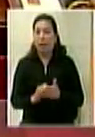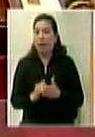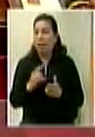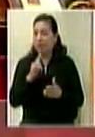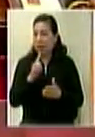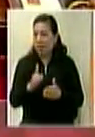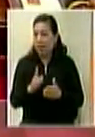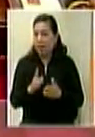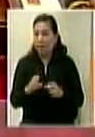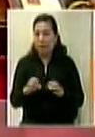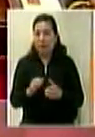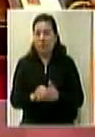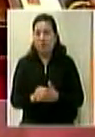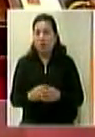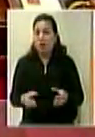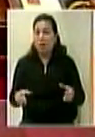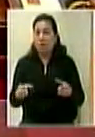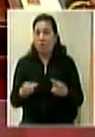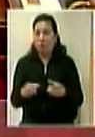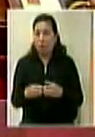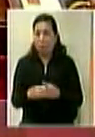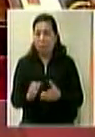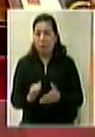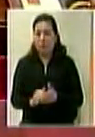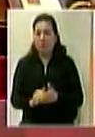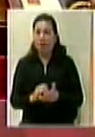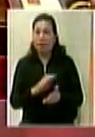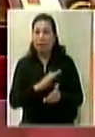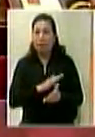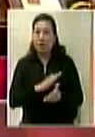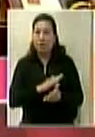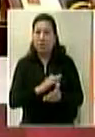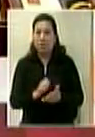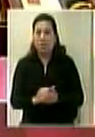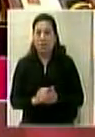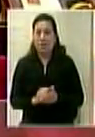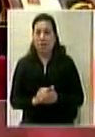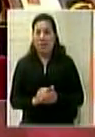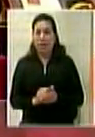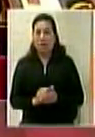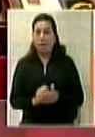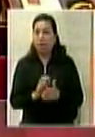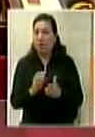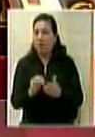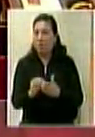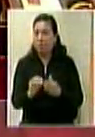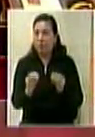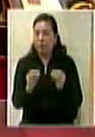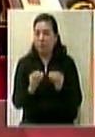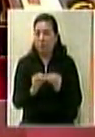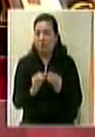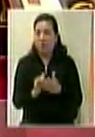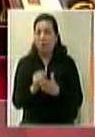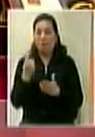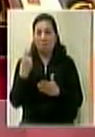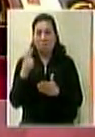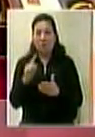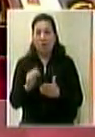está haciendo una comisión fiscalizadora también de todos los gobiernos regionales